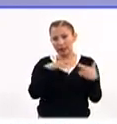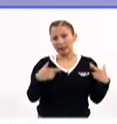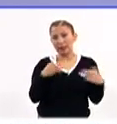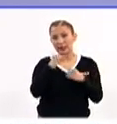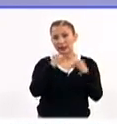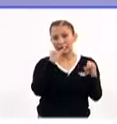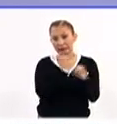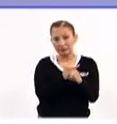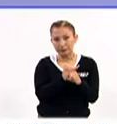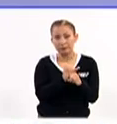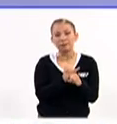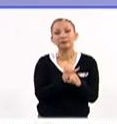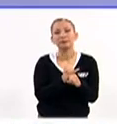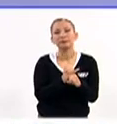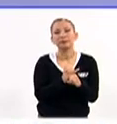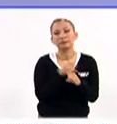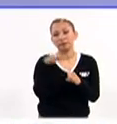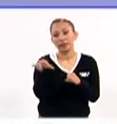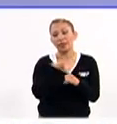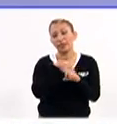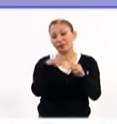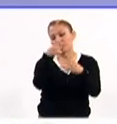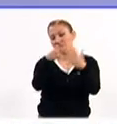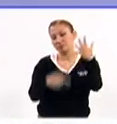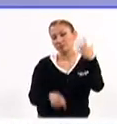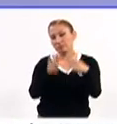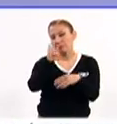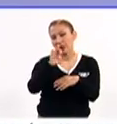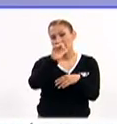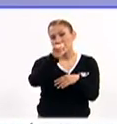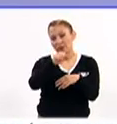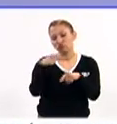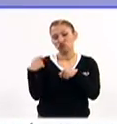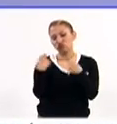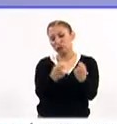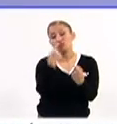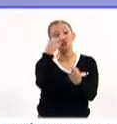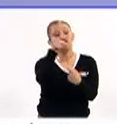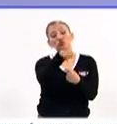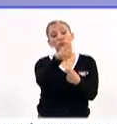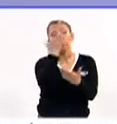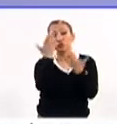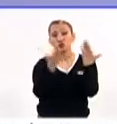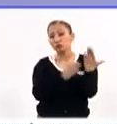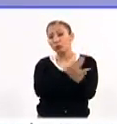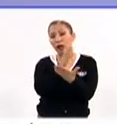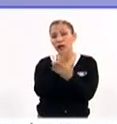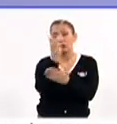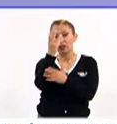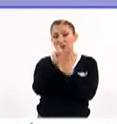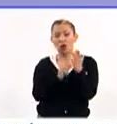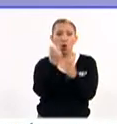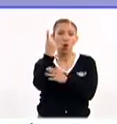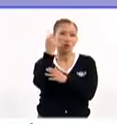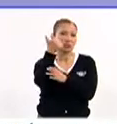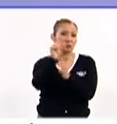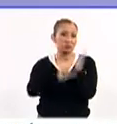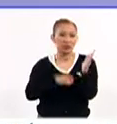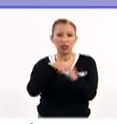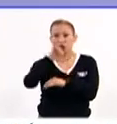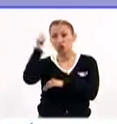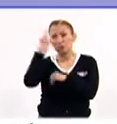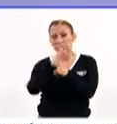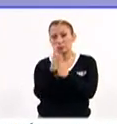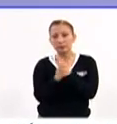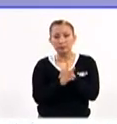Relaciones Internacionales, hay distintas becas que nos ofrecen para estudiar un trimestre o un semestre en el